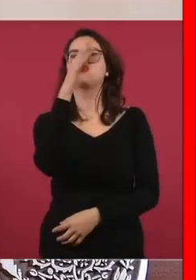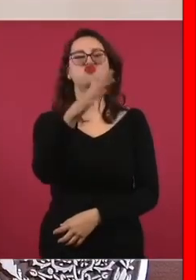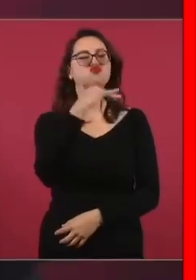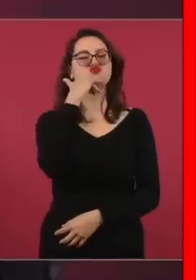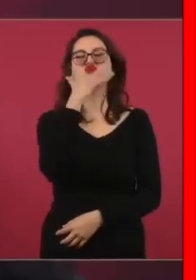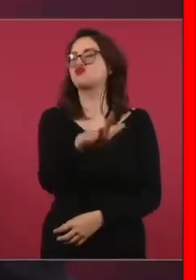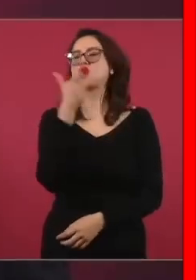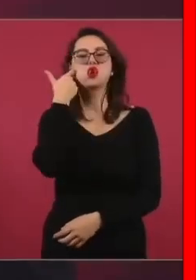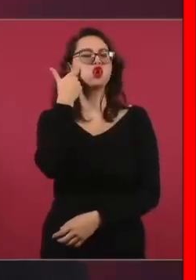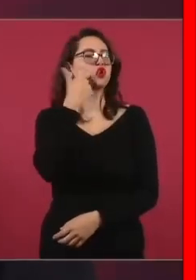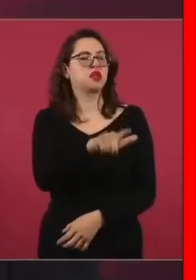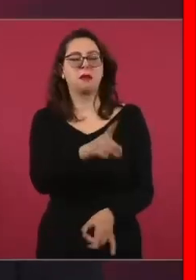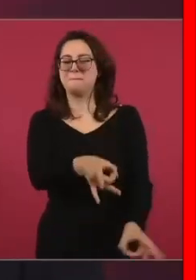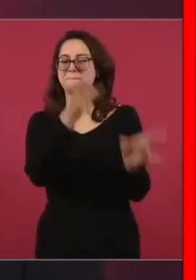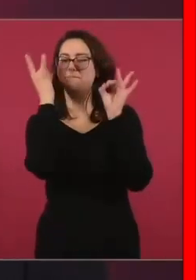No va a poder